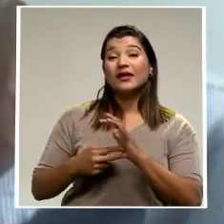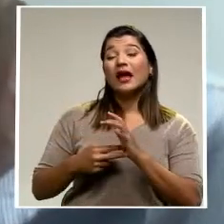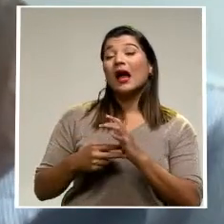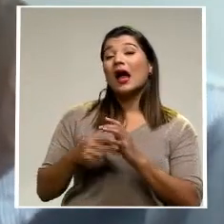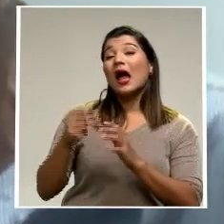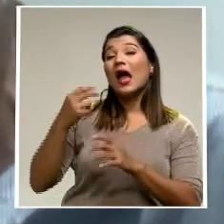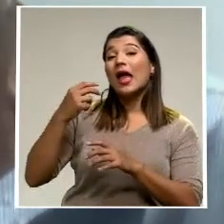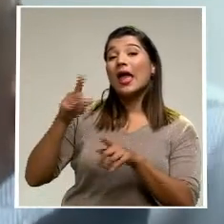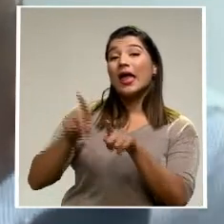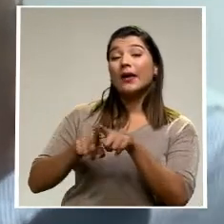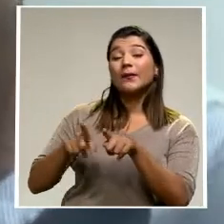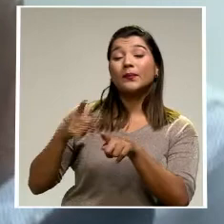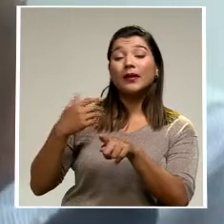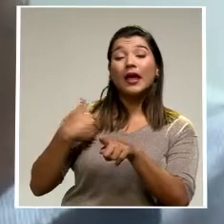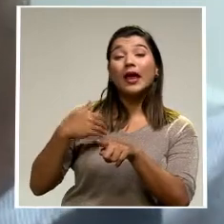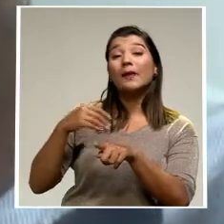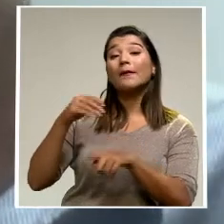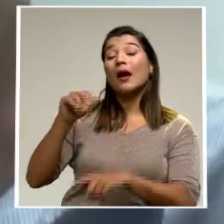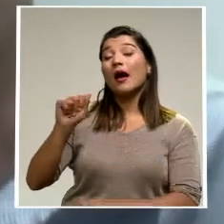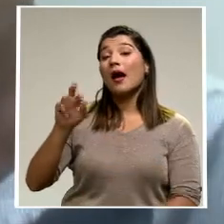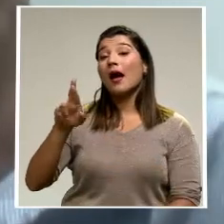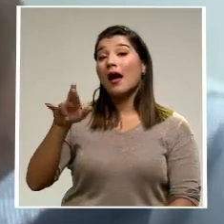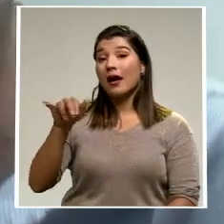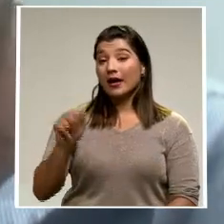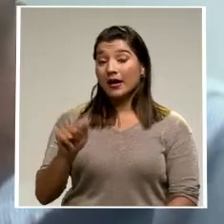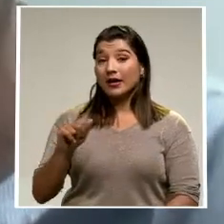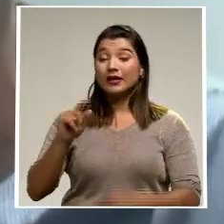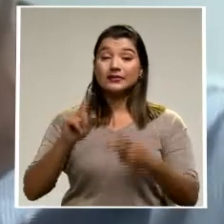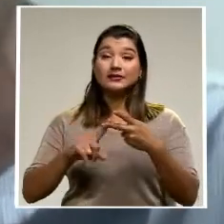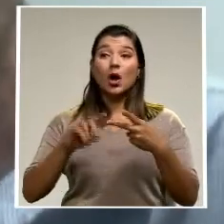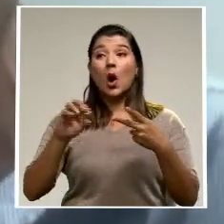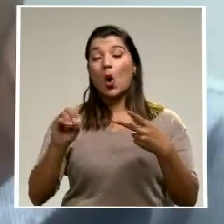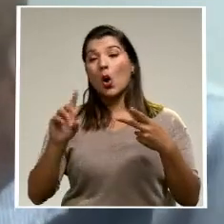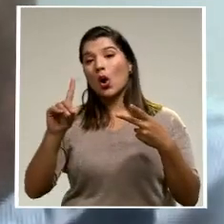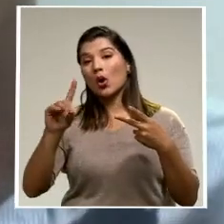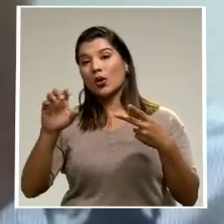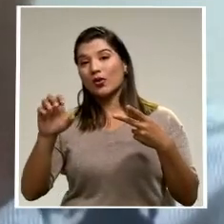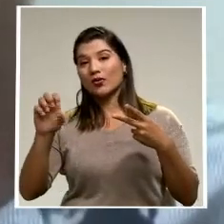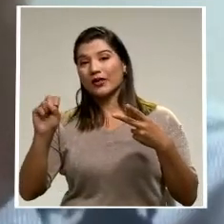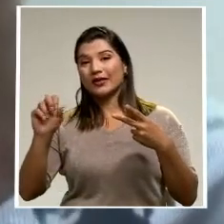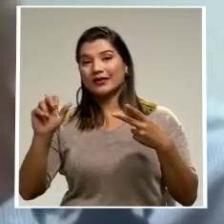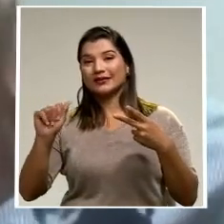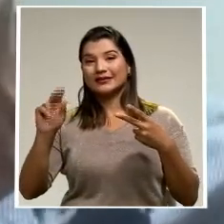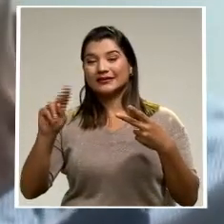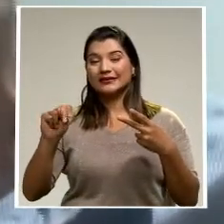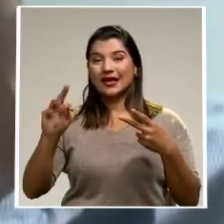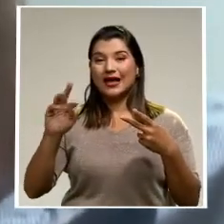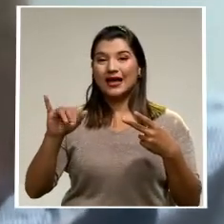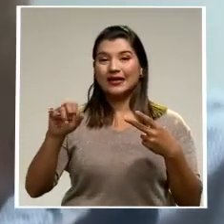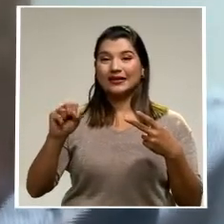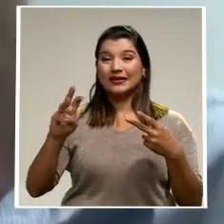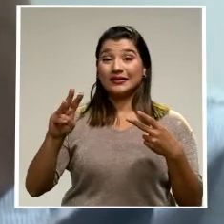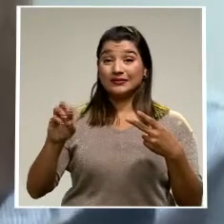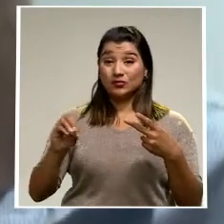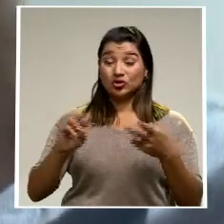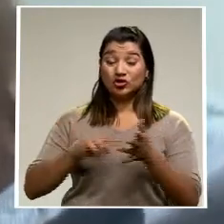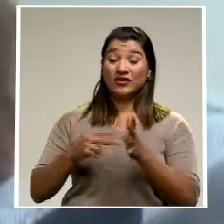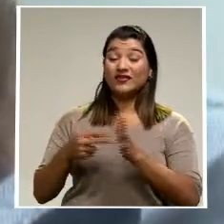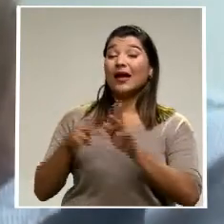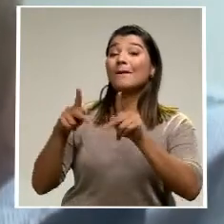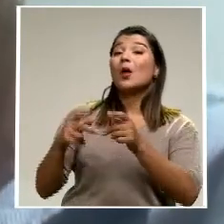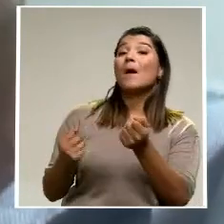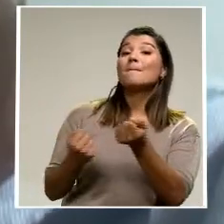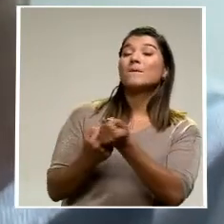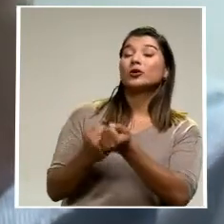digamos, de alguna manera, el desantismo, el Álvarez desantismo que existe dentro del Partido de Liberación Nacional, que es muy poquito, muy pequeño,